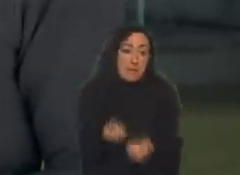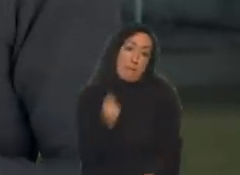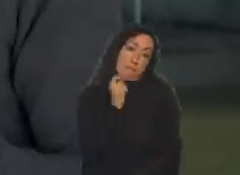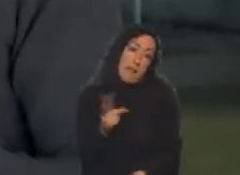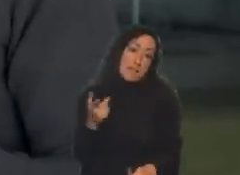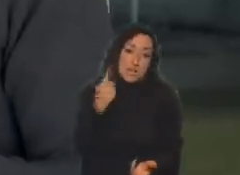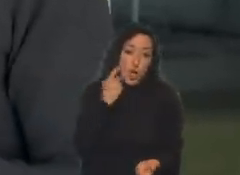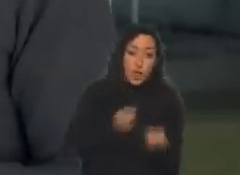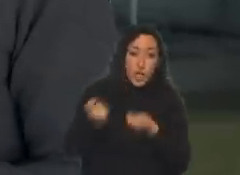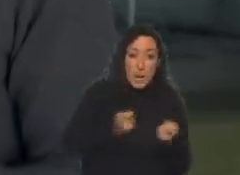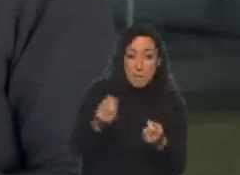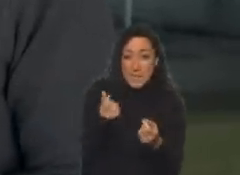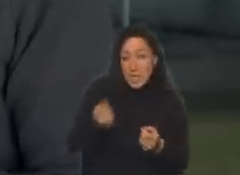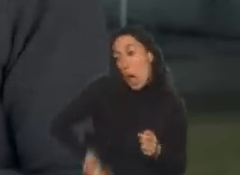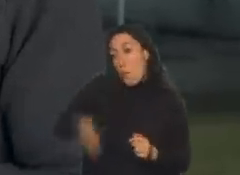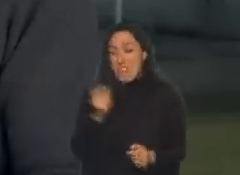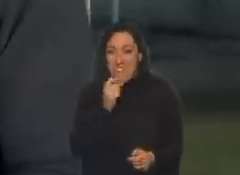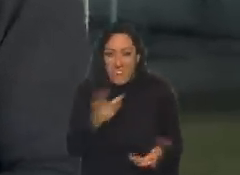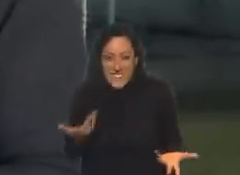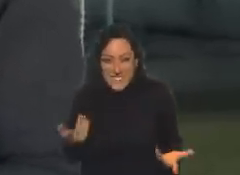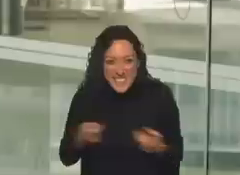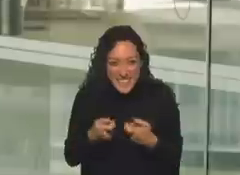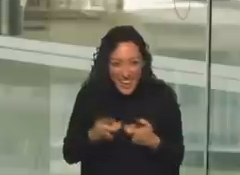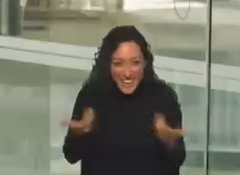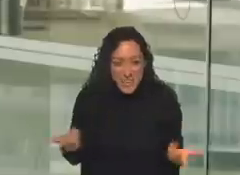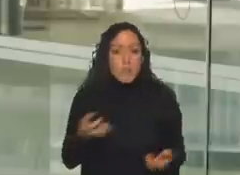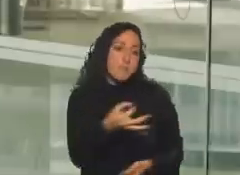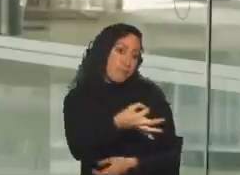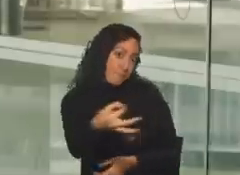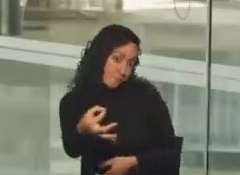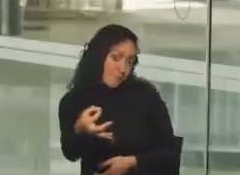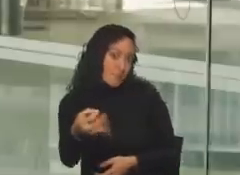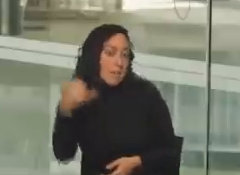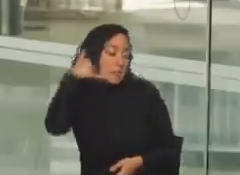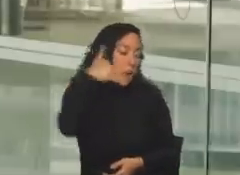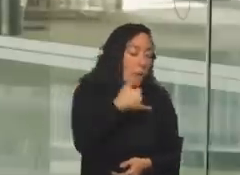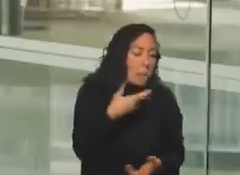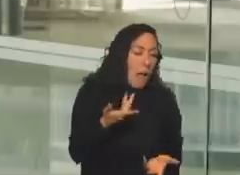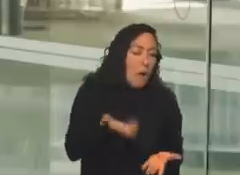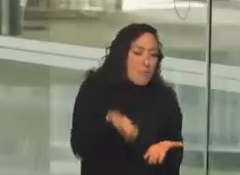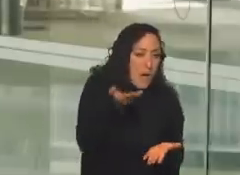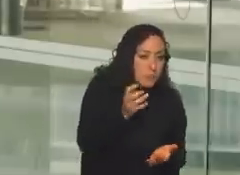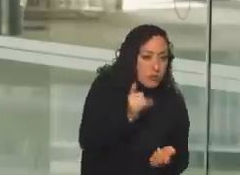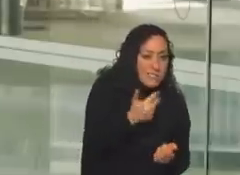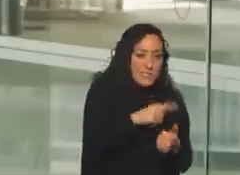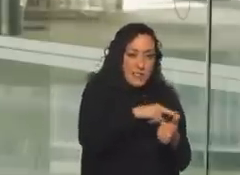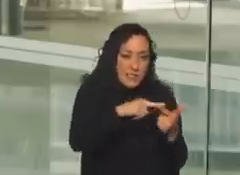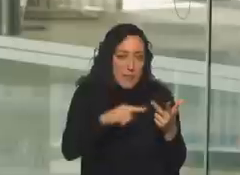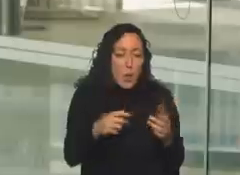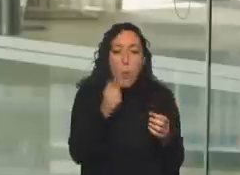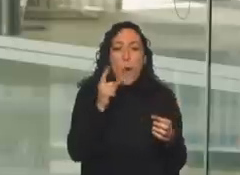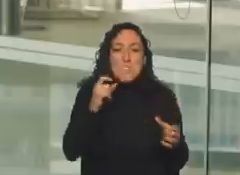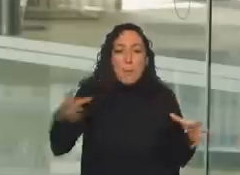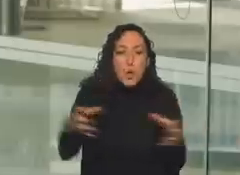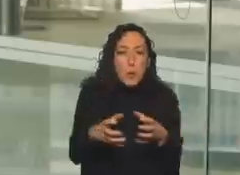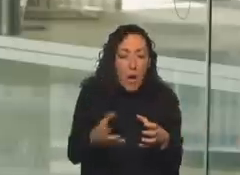los precios de determinados productos, ¿no? Sí, eso es cierto. Esta llama a esta y dice, che, aumentamos los de estas tres. Un grupo de WhatsApp,